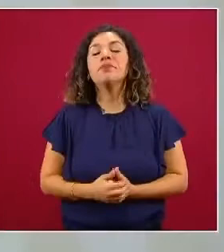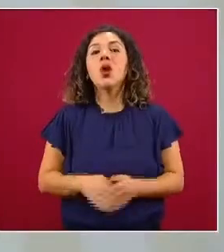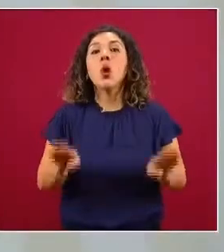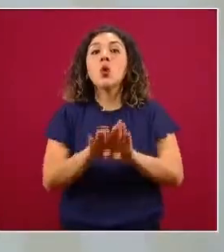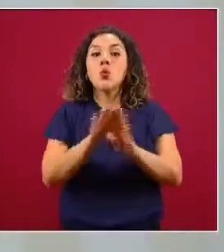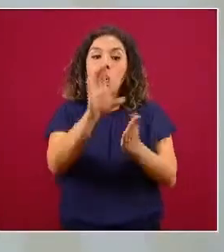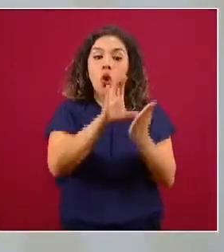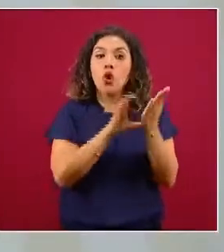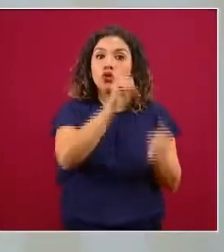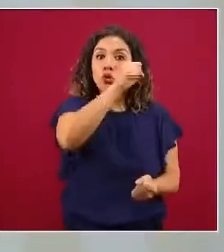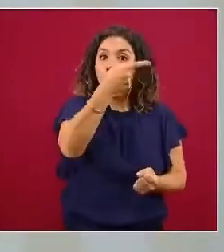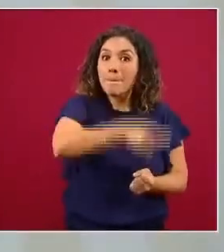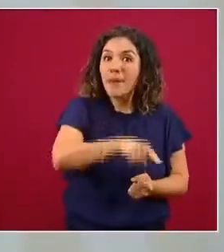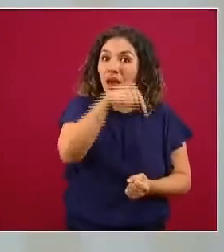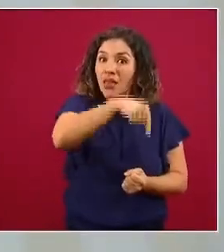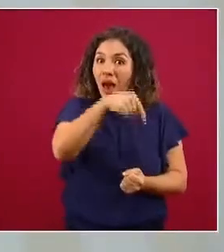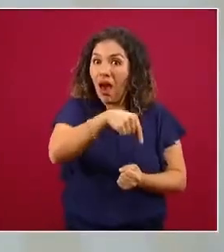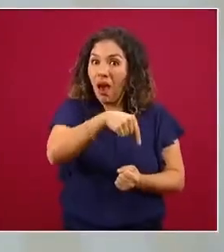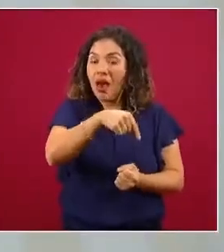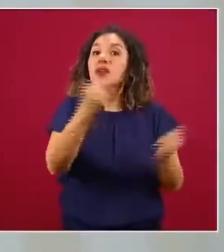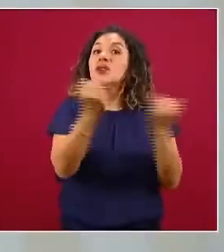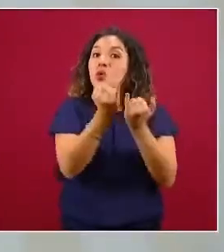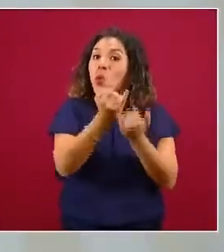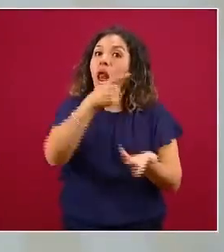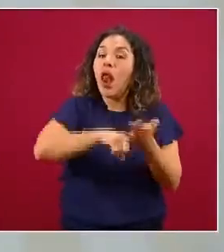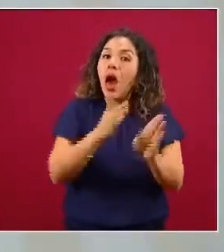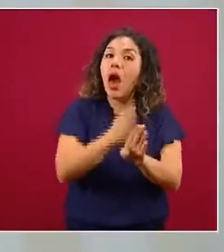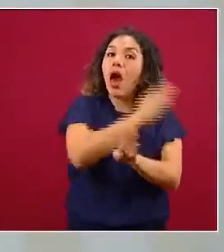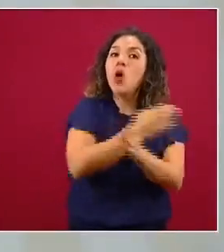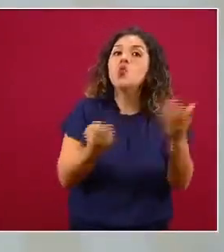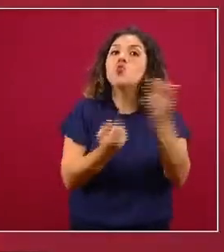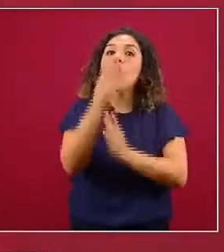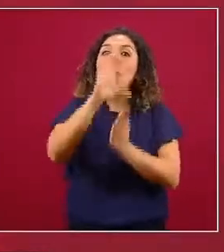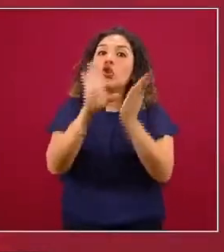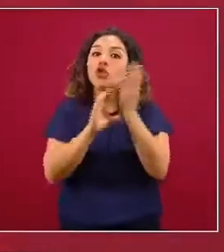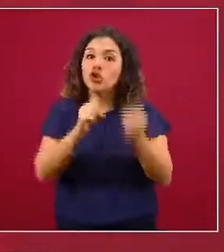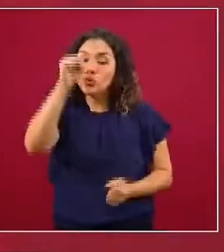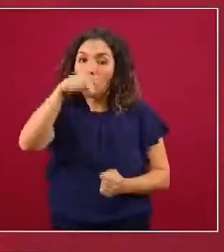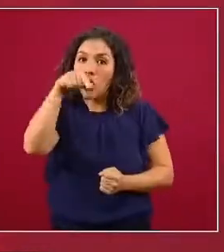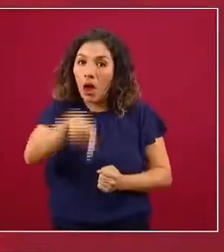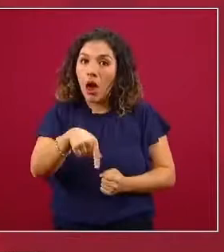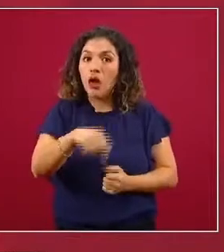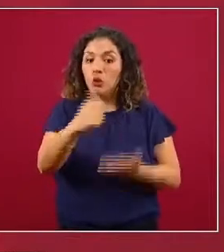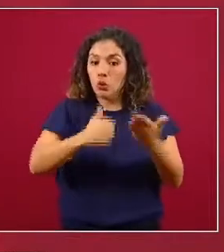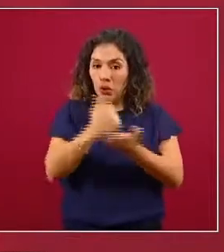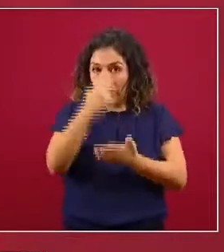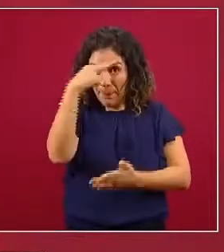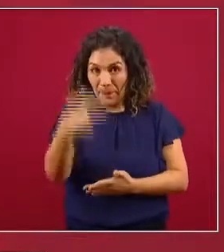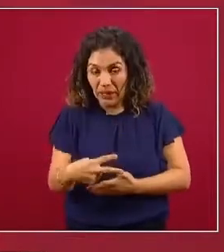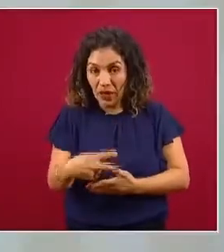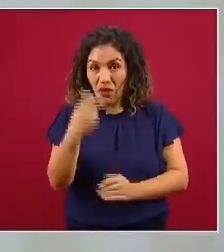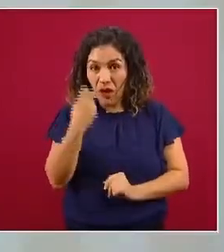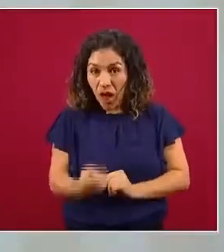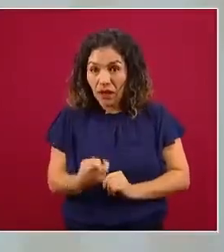con la Constitución Política de los Estados Unidos Mexicanos y a su vez con la nueva Constitución Política, la de la Ciudad de México,